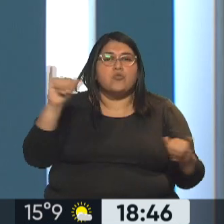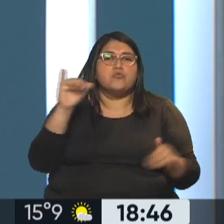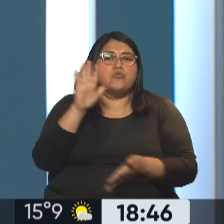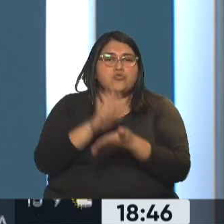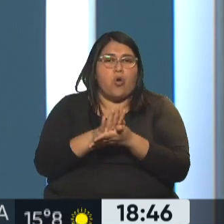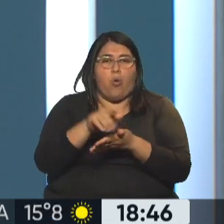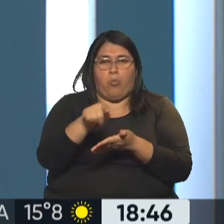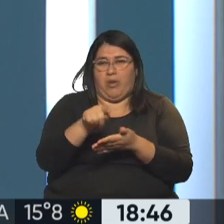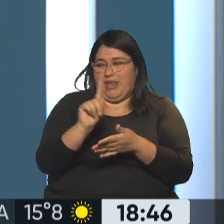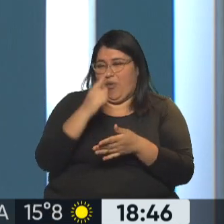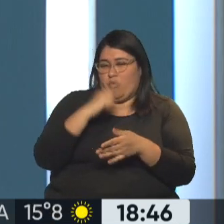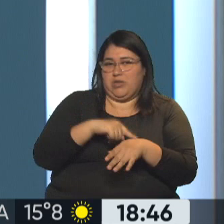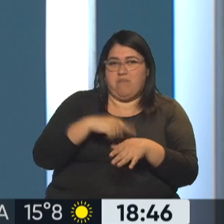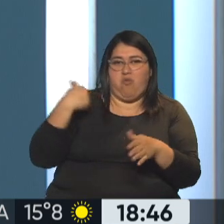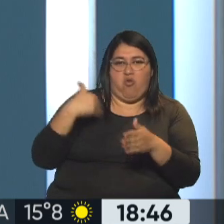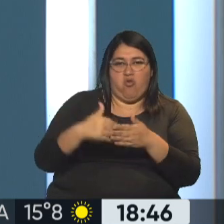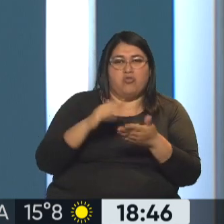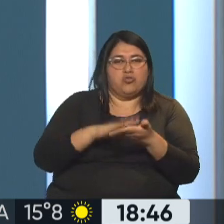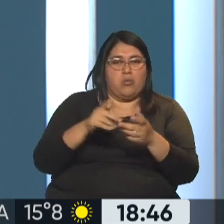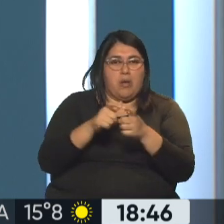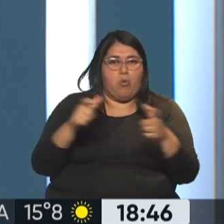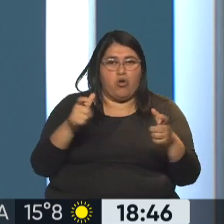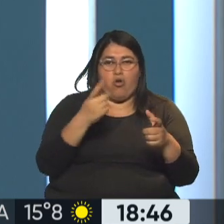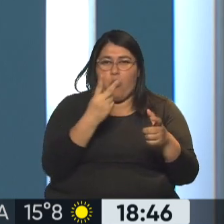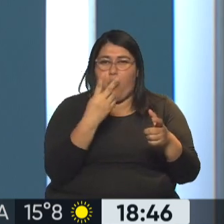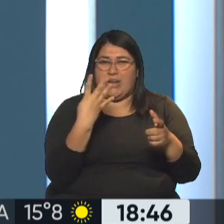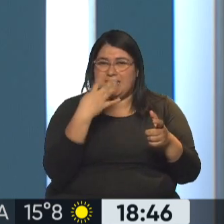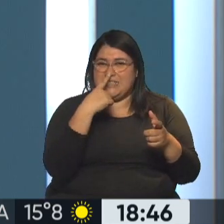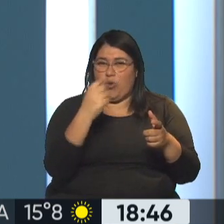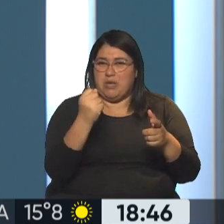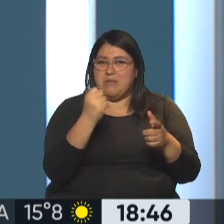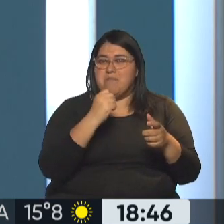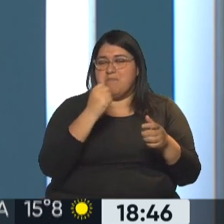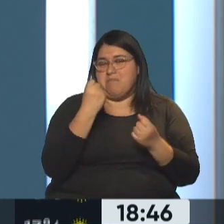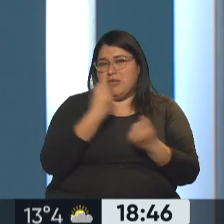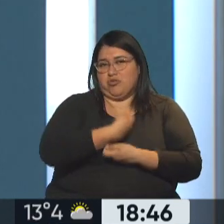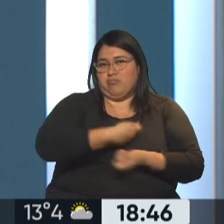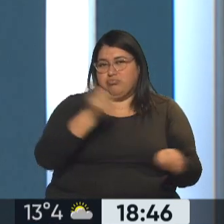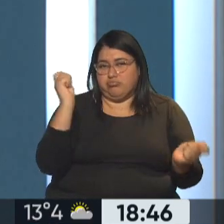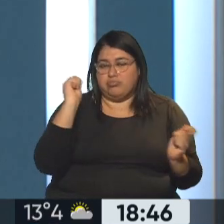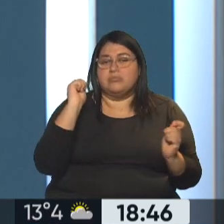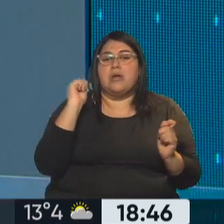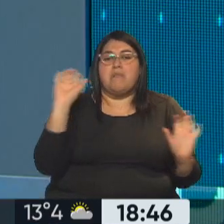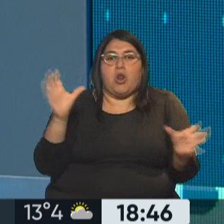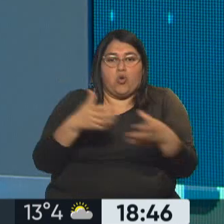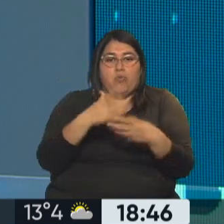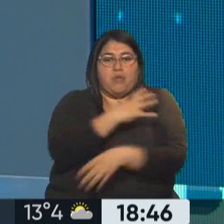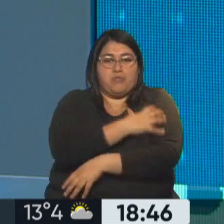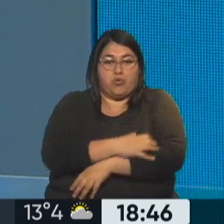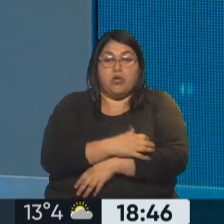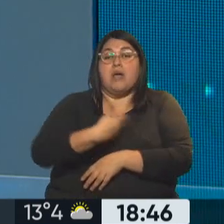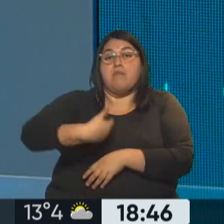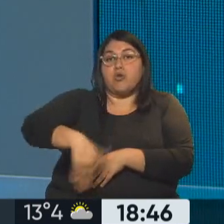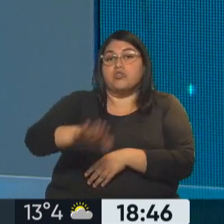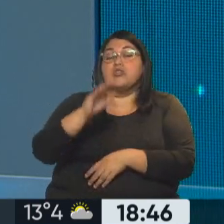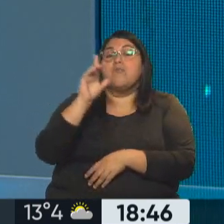sucedieron estos días es el bono, ¿sí? El bono de 45.000 pesos para los sectores más vulnerables. Recordemos a propósito que la inscripción empieza el lunes.